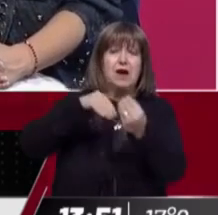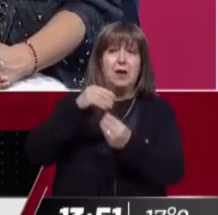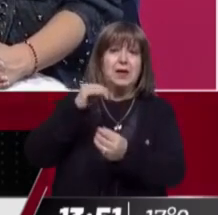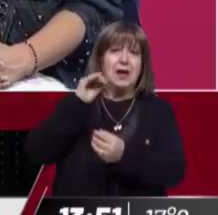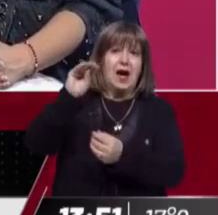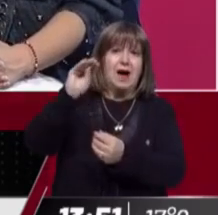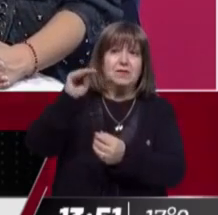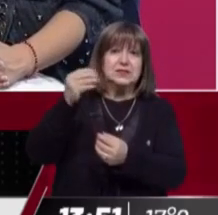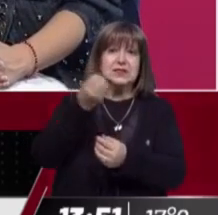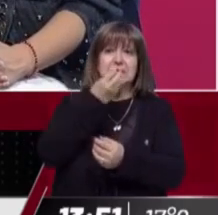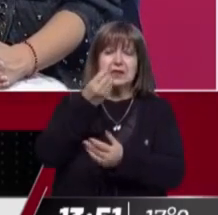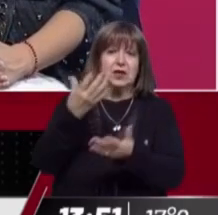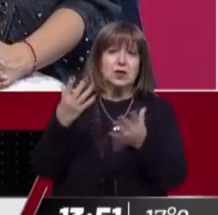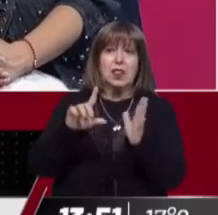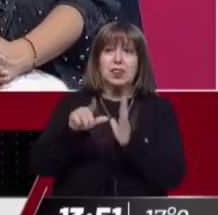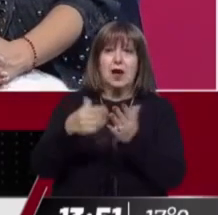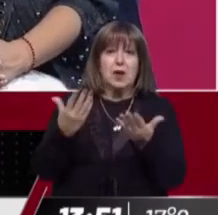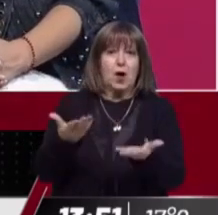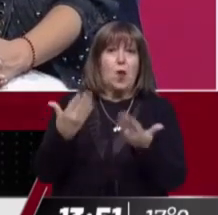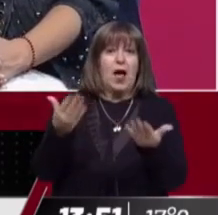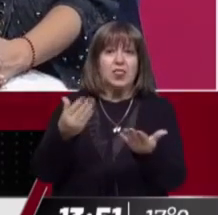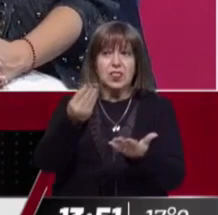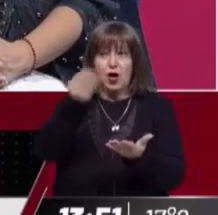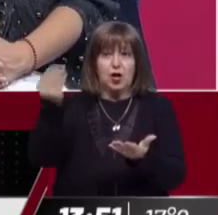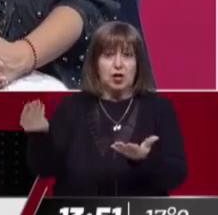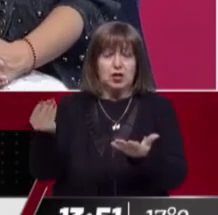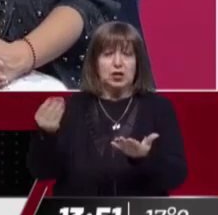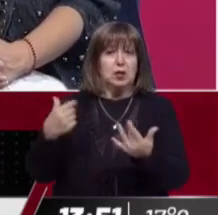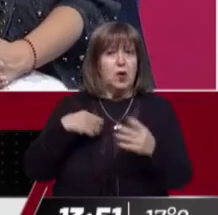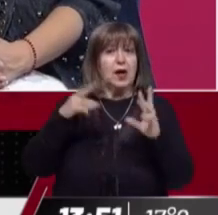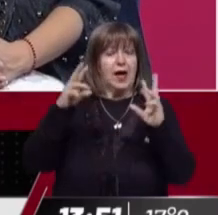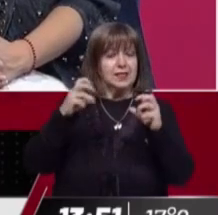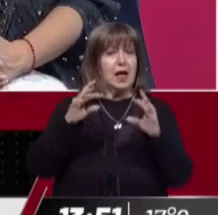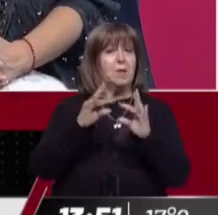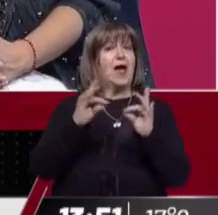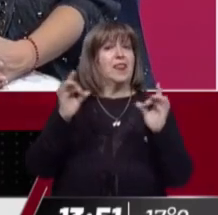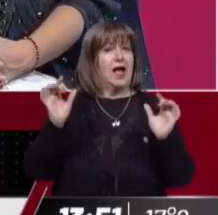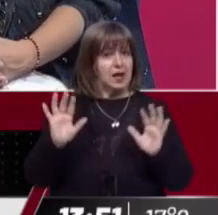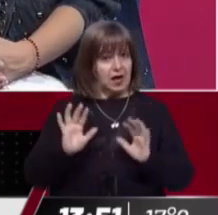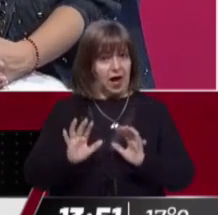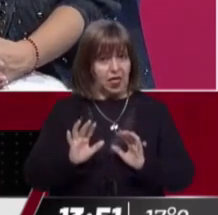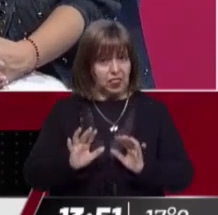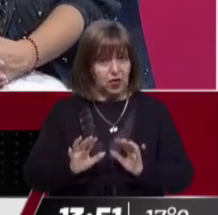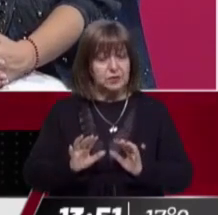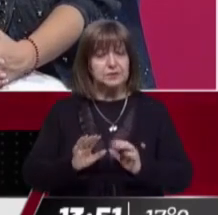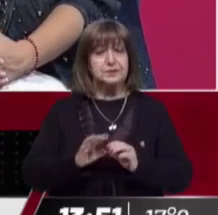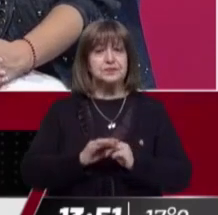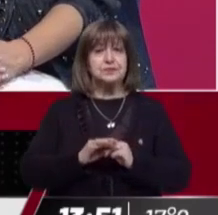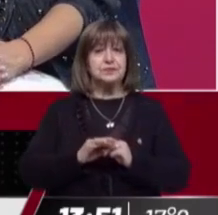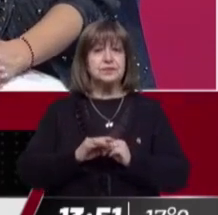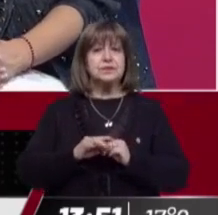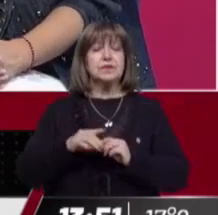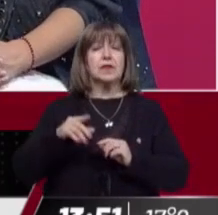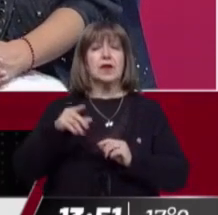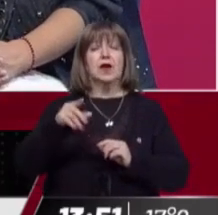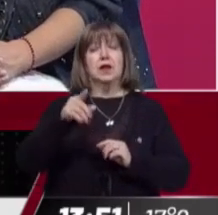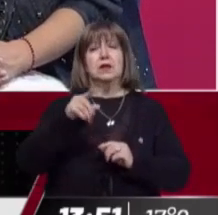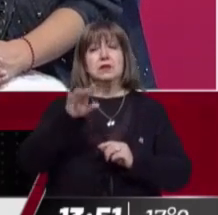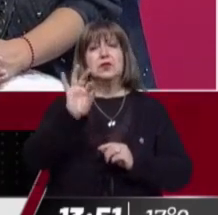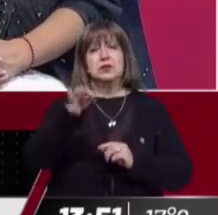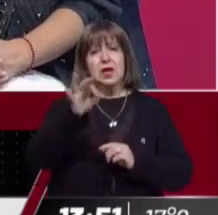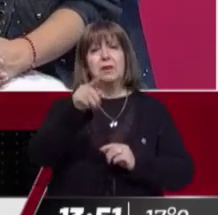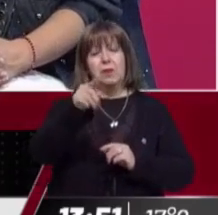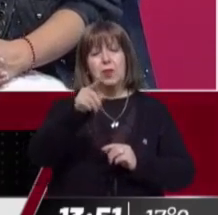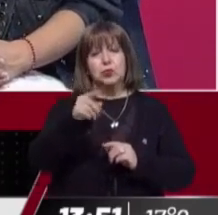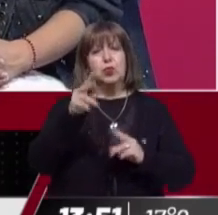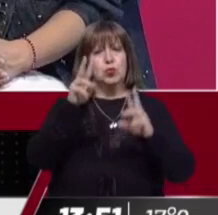novedades les vamos a decir. Pero me parece que el tema es muy delicado como para dejarlo pasar. Exactamente. Sabemos que estás trabajando todo el día con